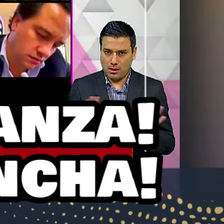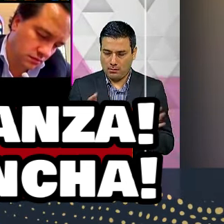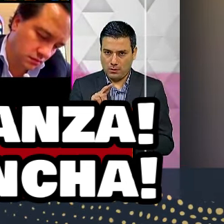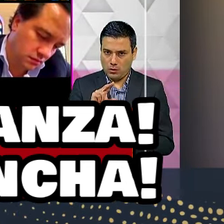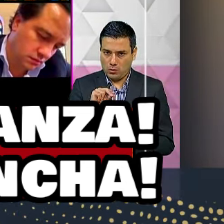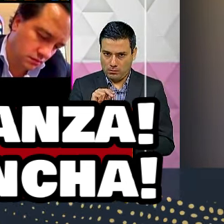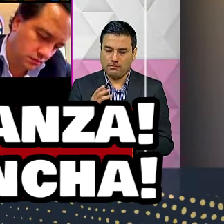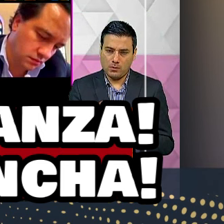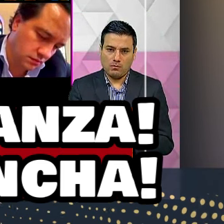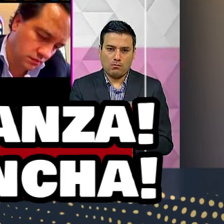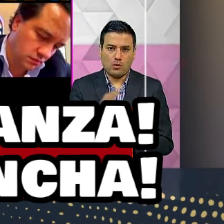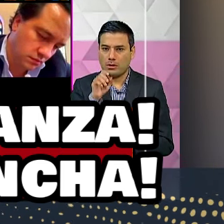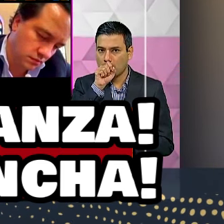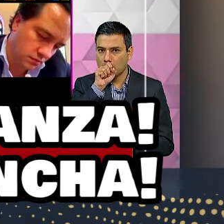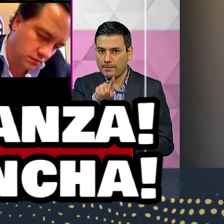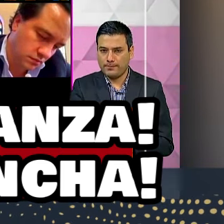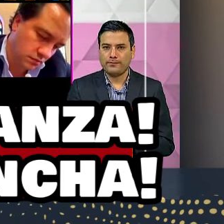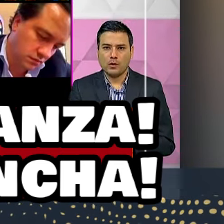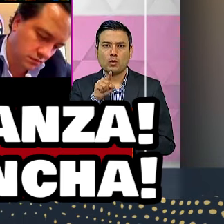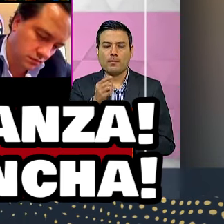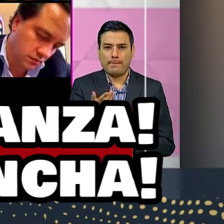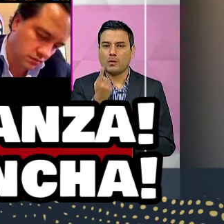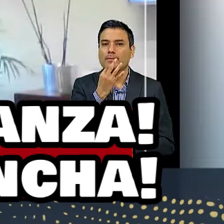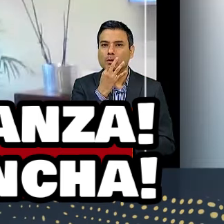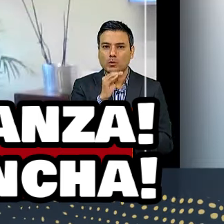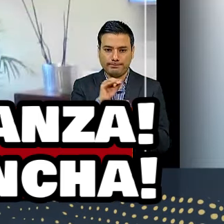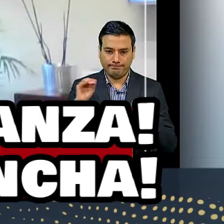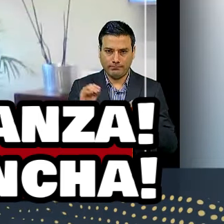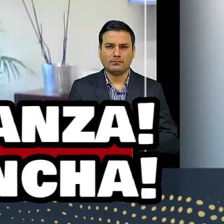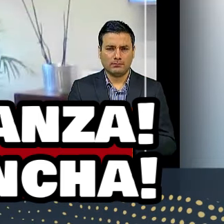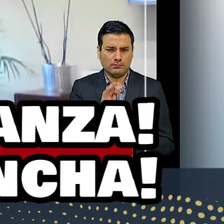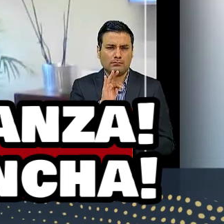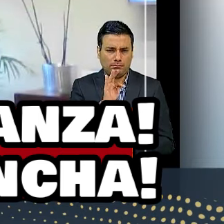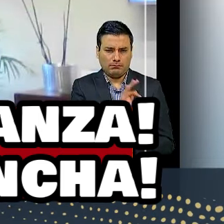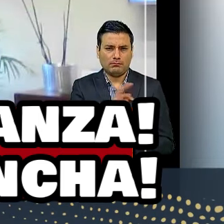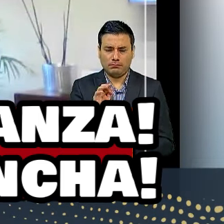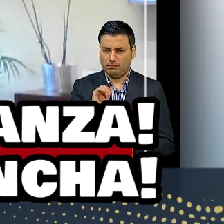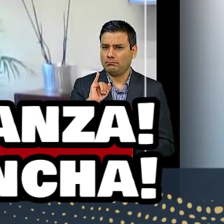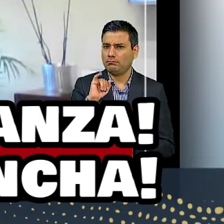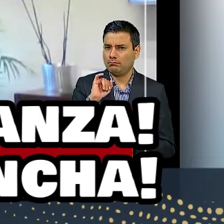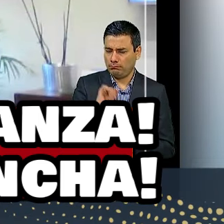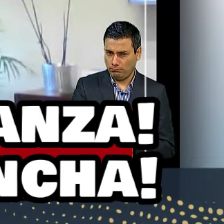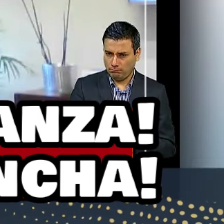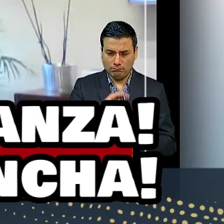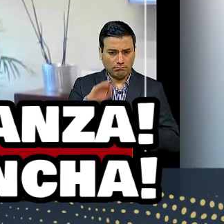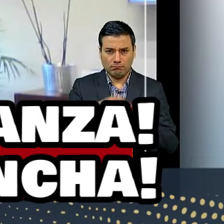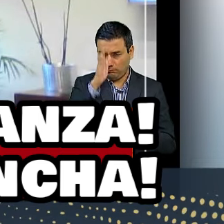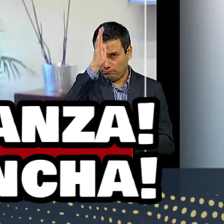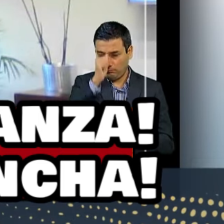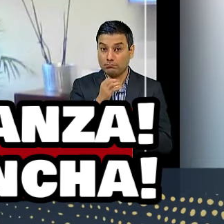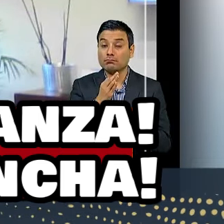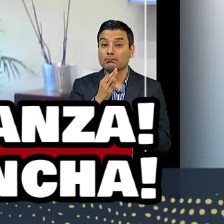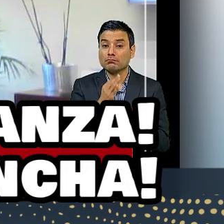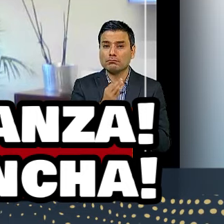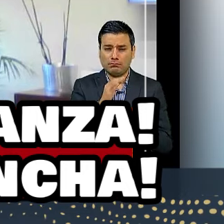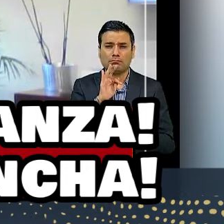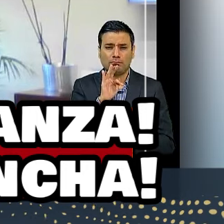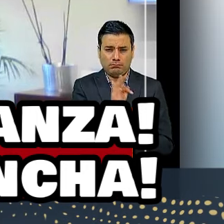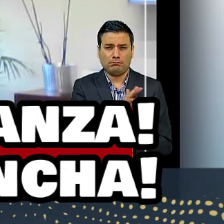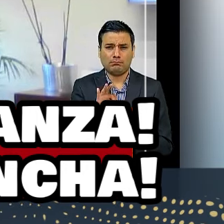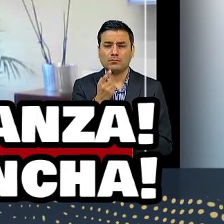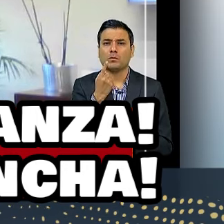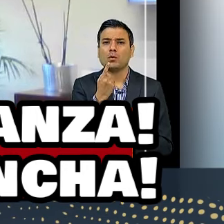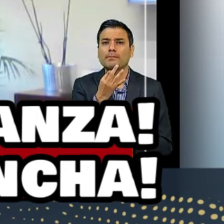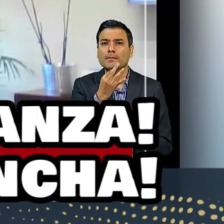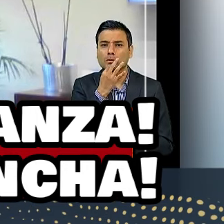participación pero Bueno también solicitó usted Un minuto de silencio lo que esto lo compartimos absolutamente todos si en este momento nos disponemos a eso en este